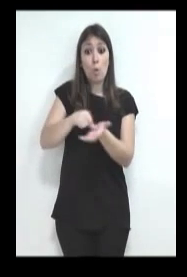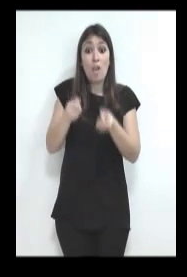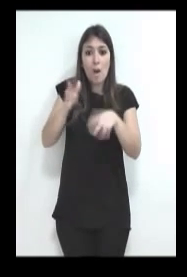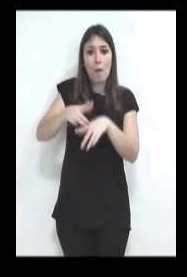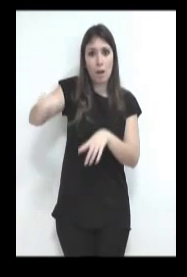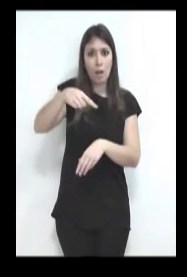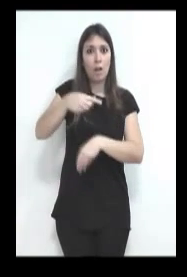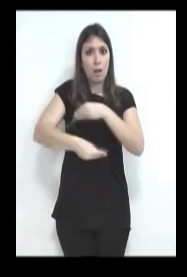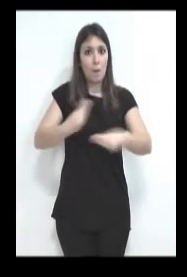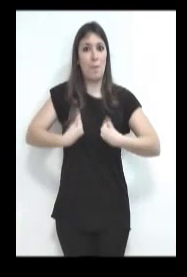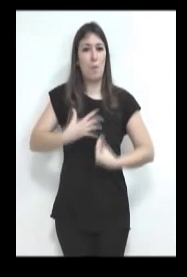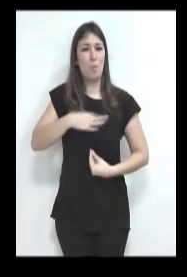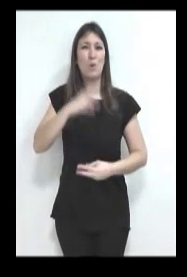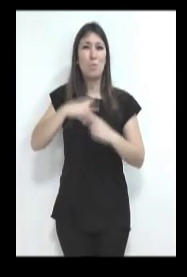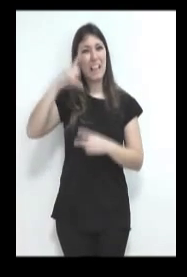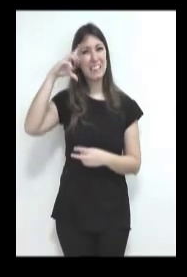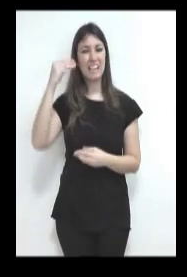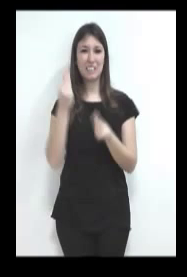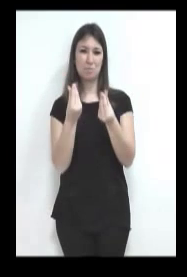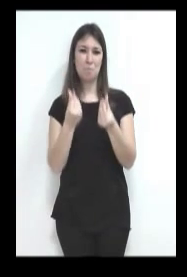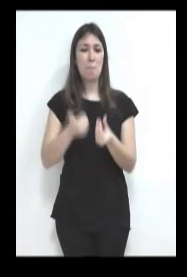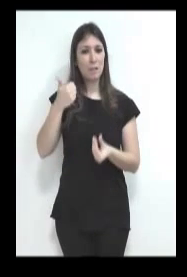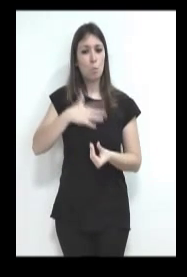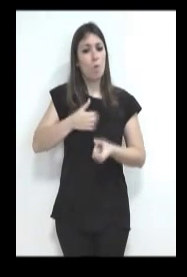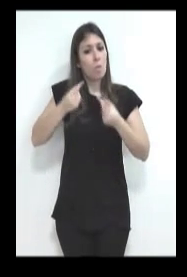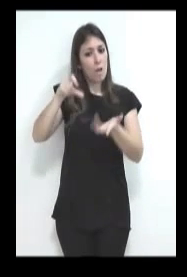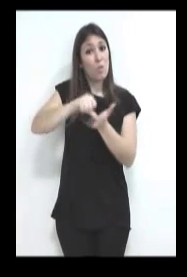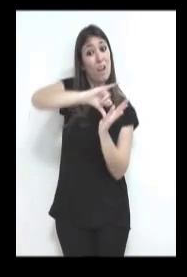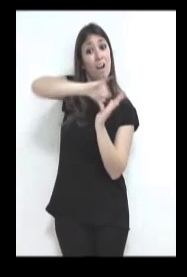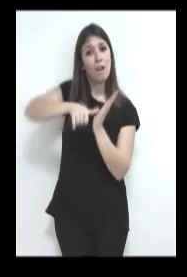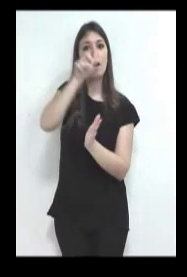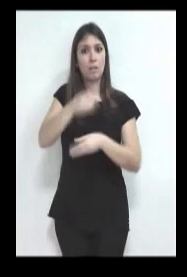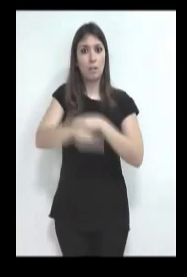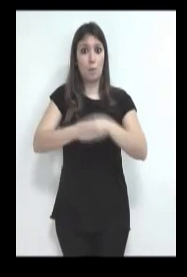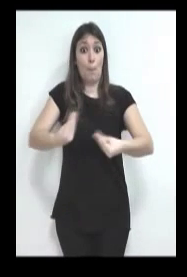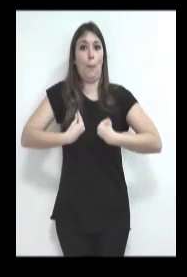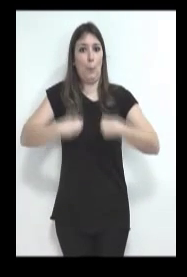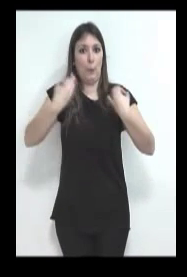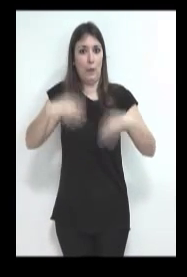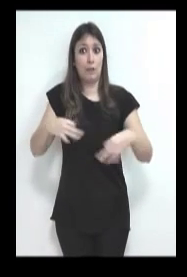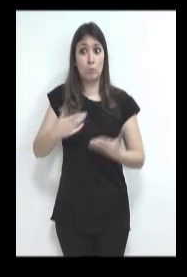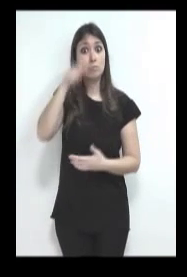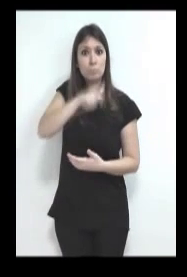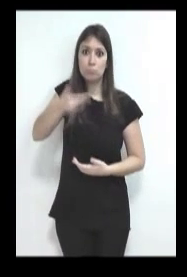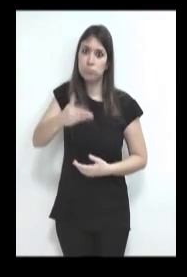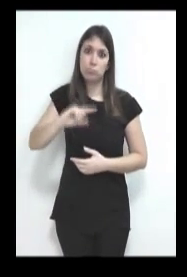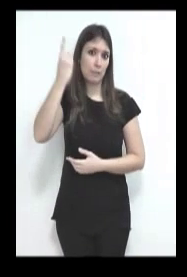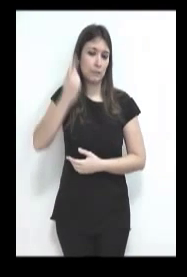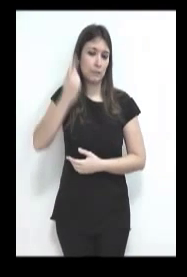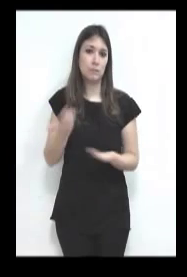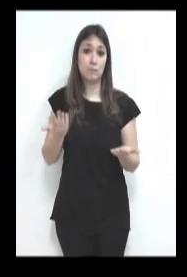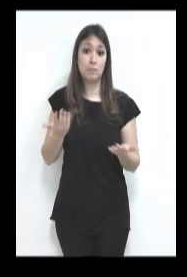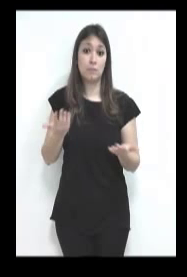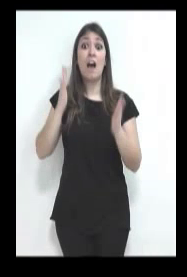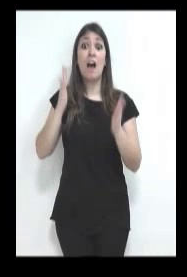más que ciudades inteligentes. Y entonces dentro de esas ciudades habitables las personas son el componente fundamental, pero para